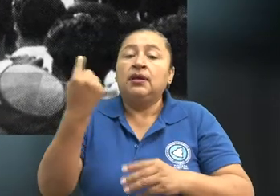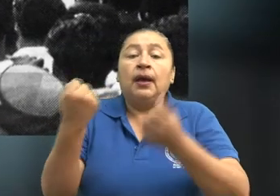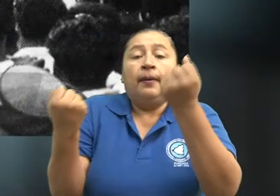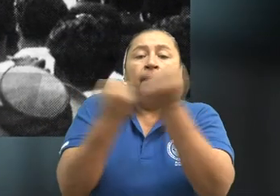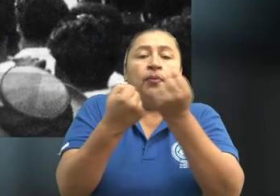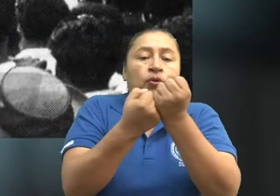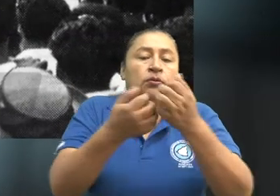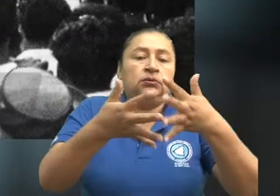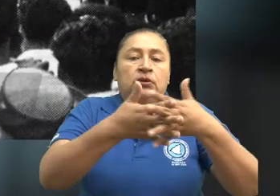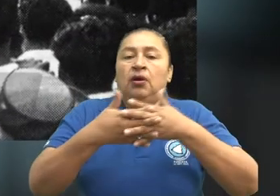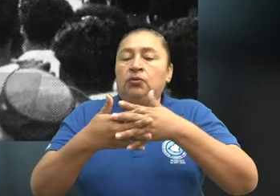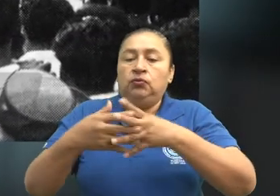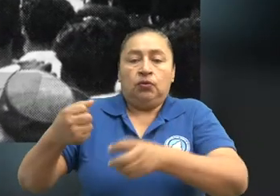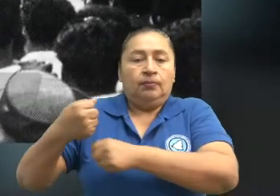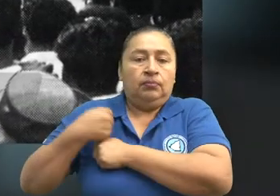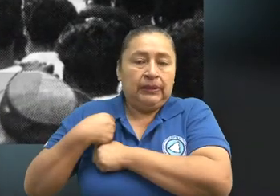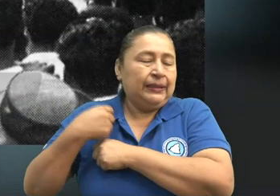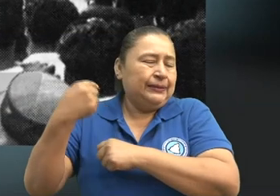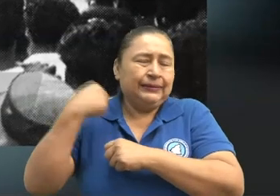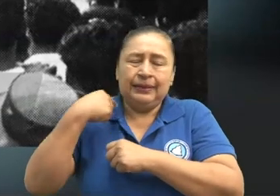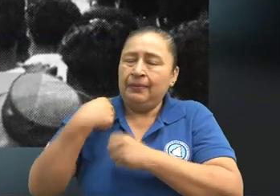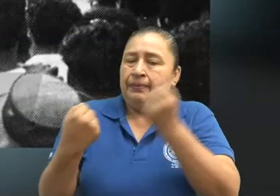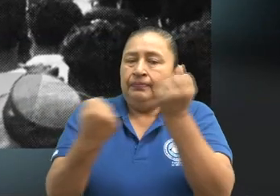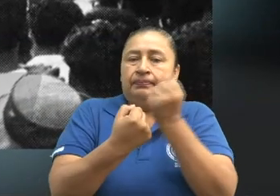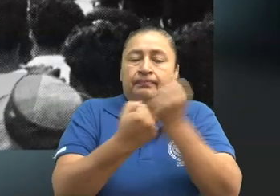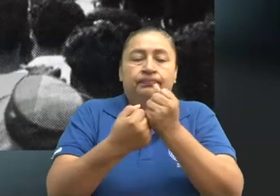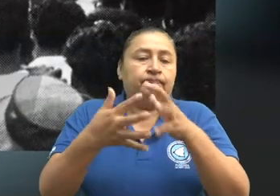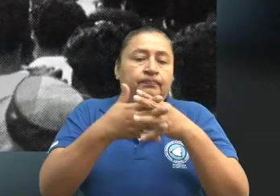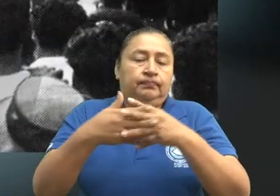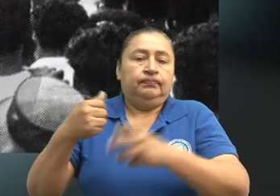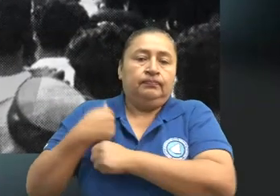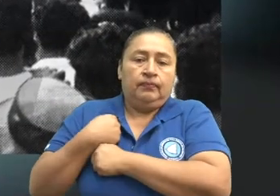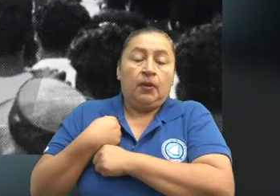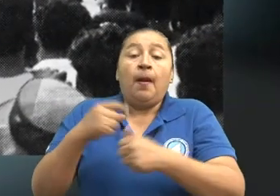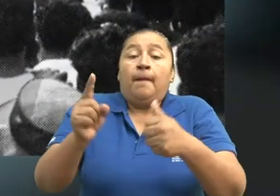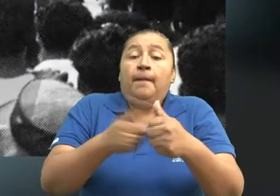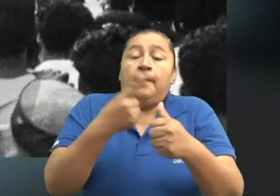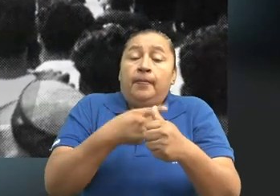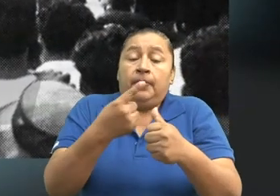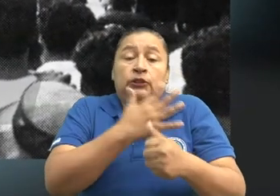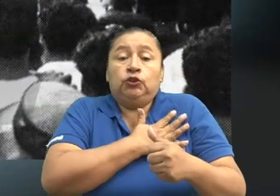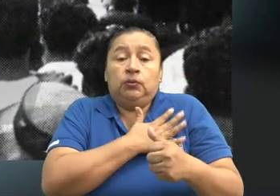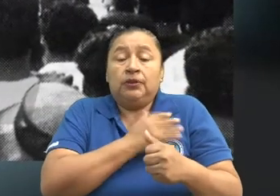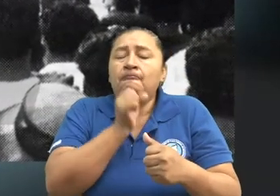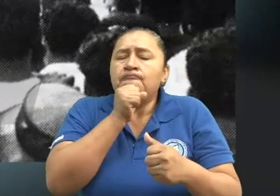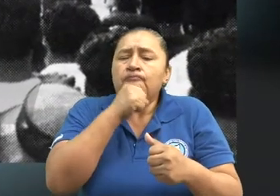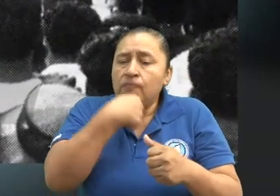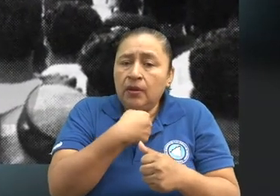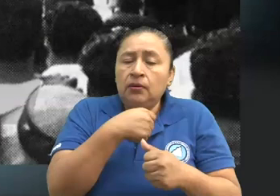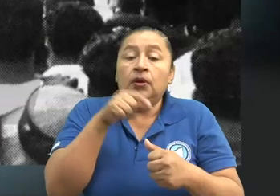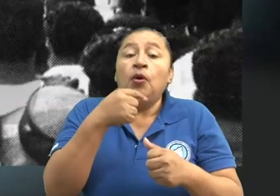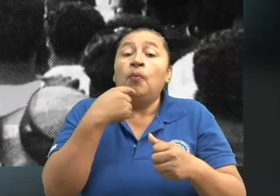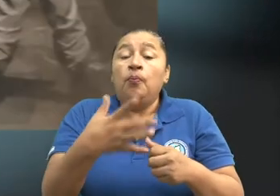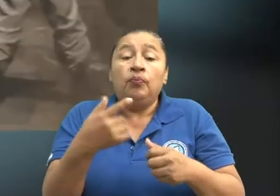norteamericano, todo el apoyo militar y de todo tipo. Pero entonces hubo un primer Somoza que precisamente fue